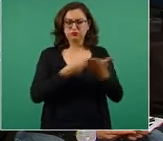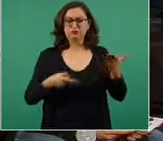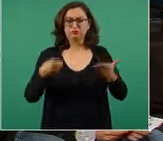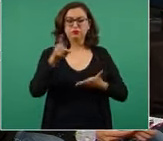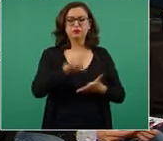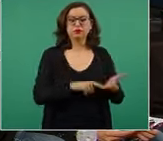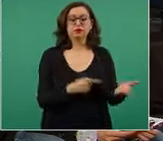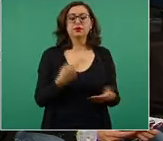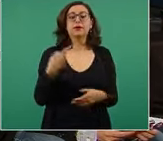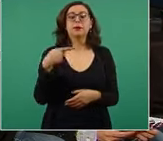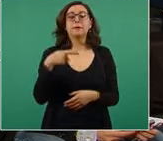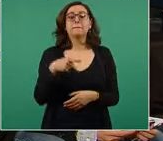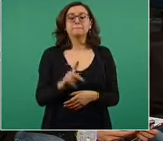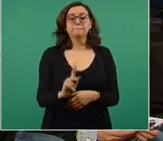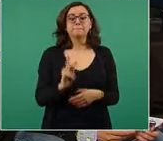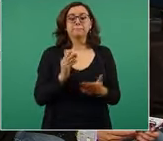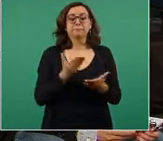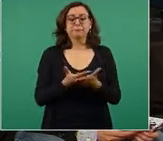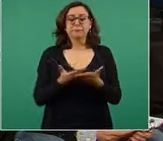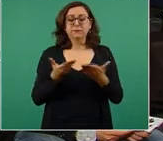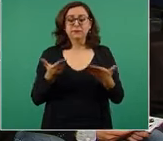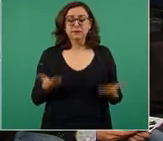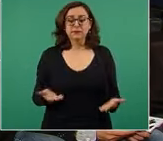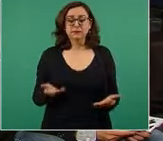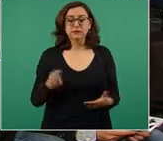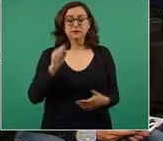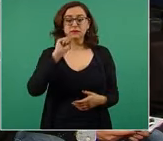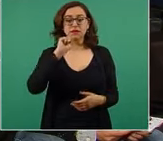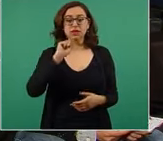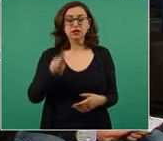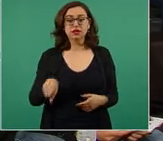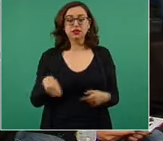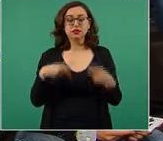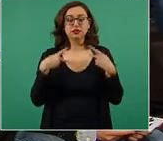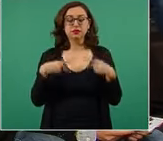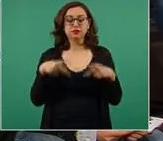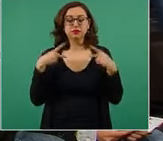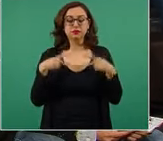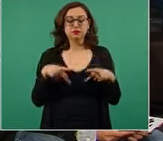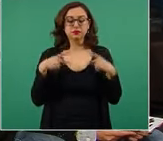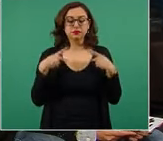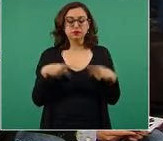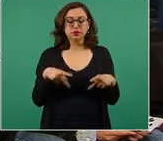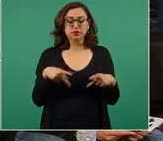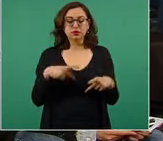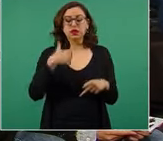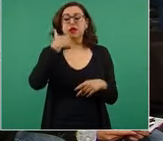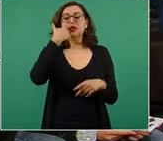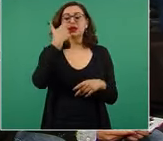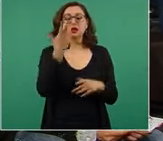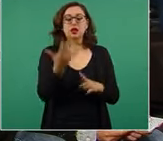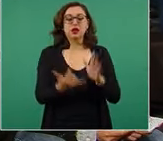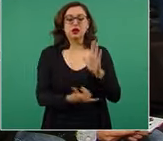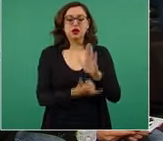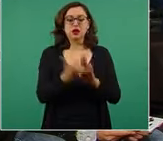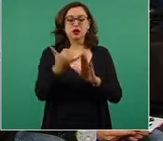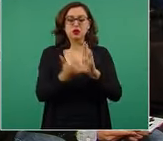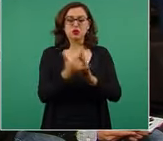los desarrolladores, casi los mismos, quieren hacer un puente ahí en un lugar que de verdad